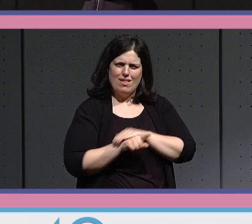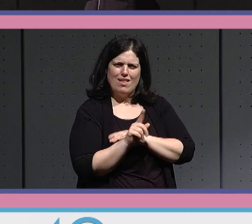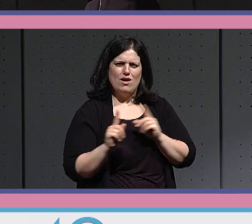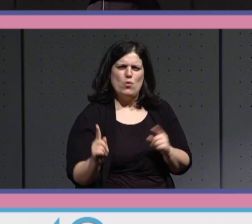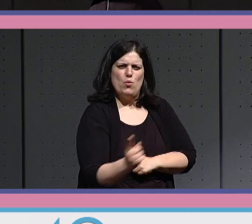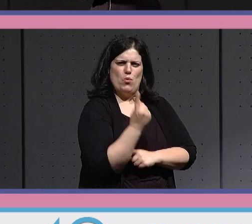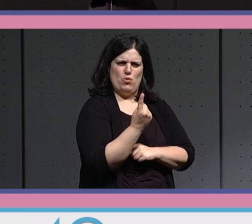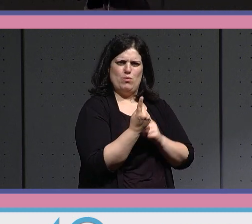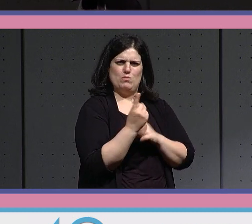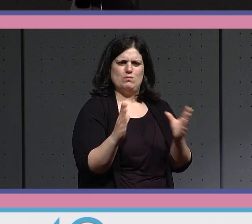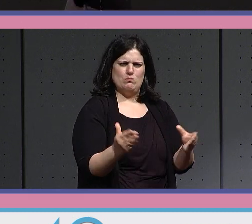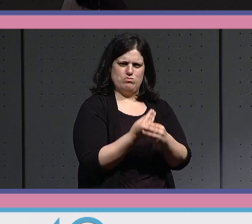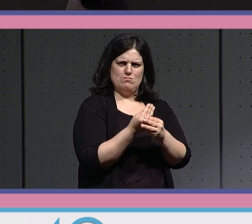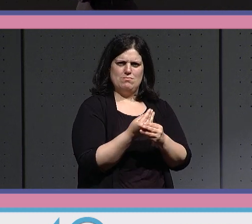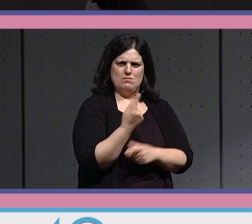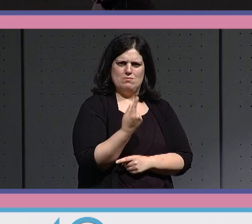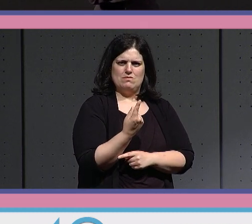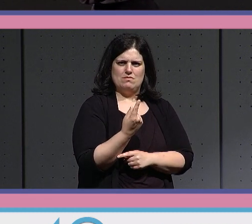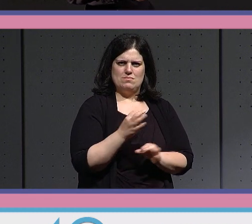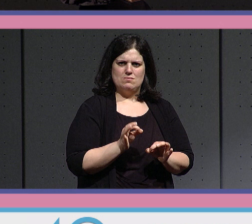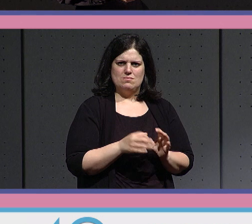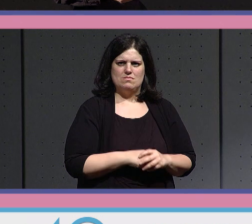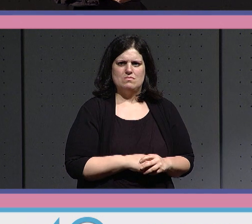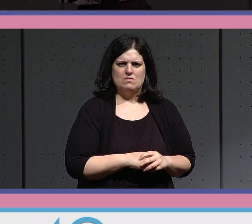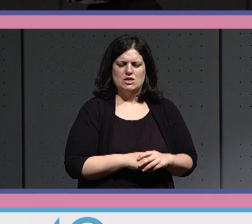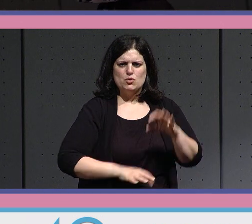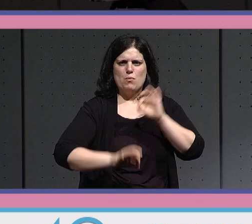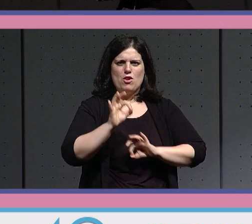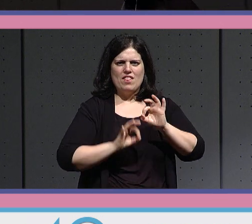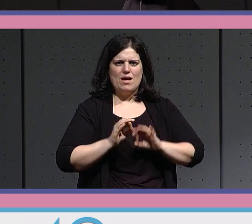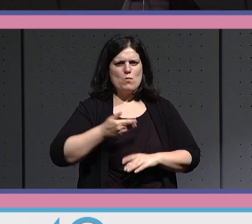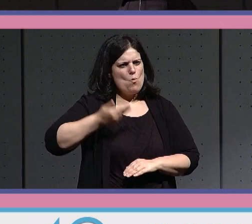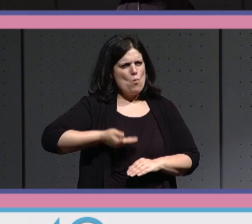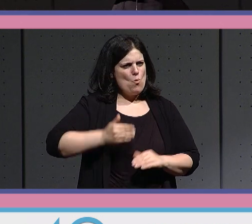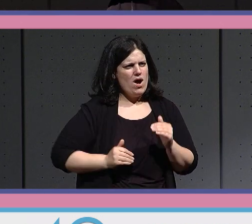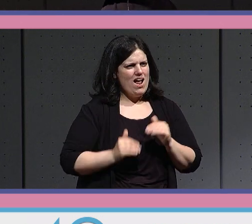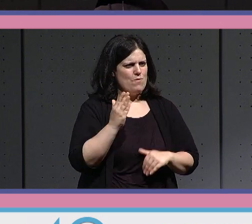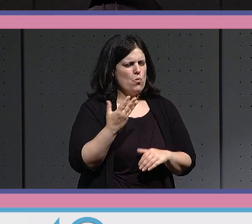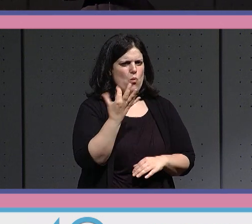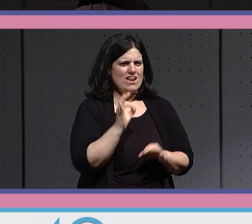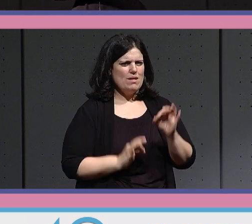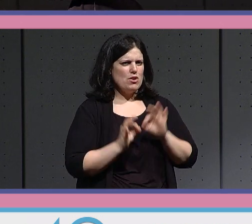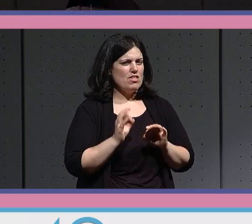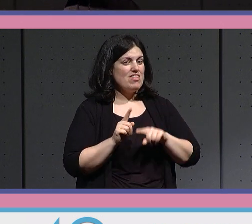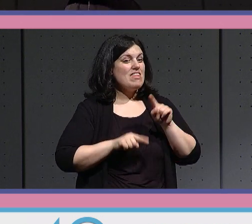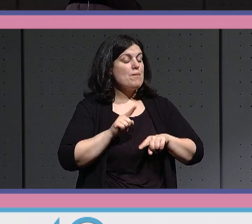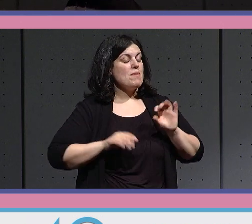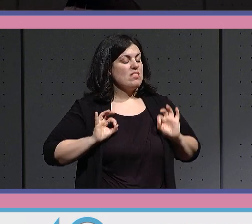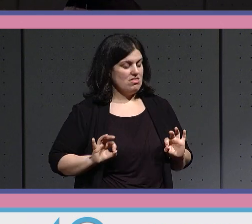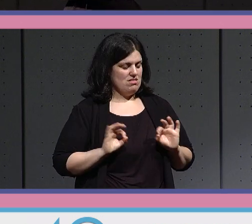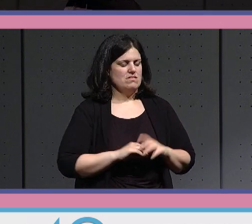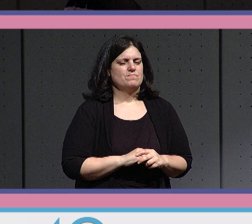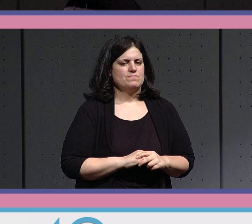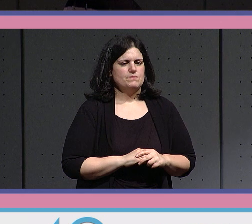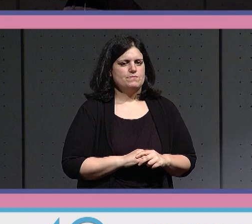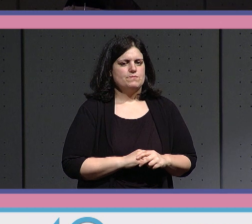más frecuentes, entra de toda la lógica, ¿vale? Un porcentaje importante, hasta el 40% en según qué series. Muchas veces